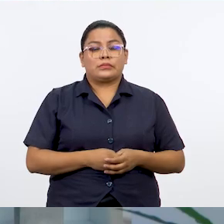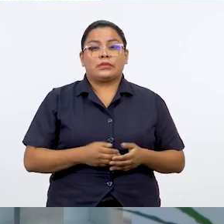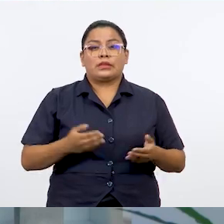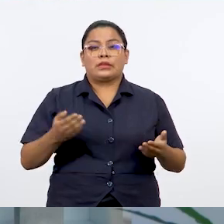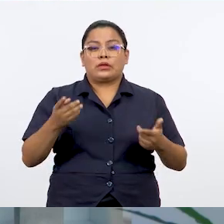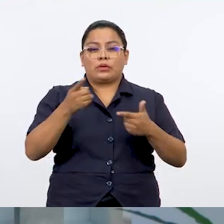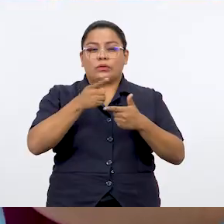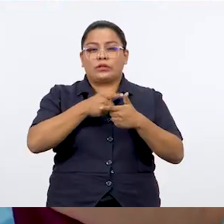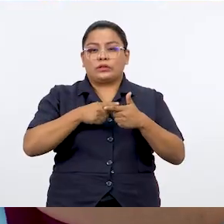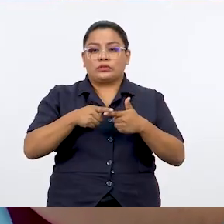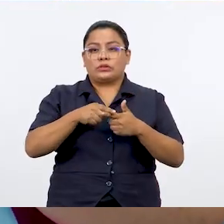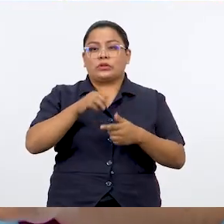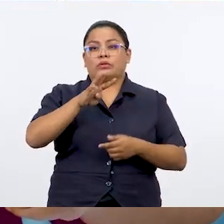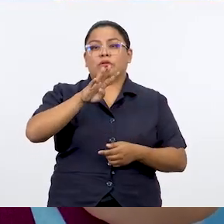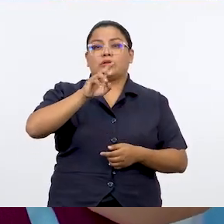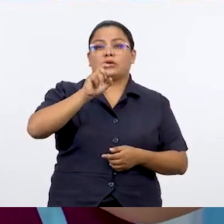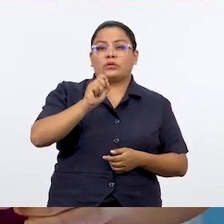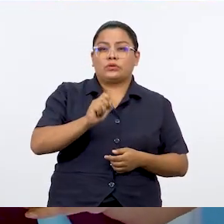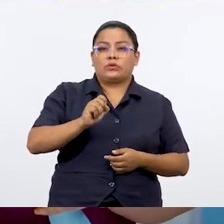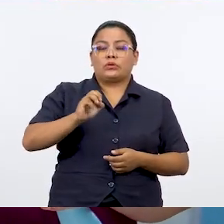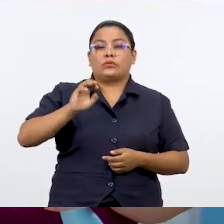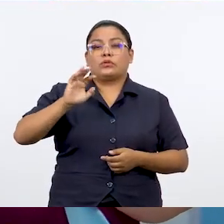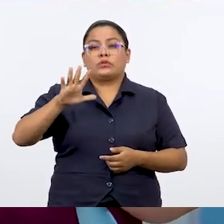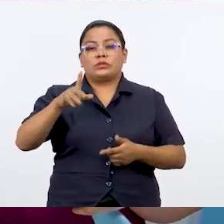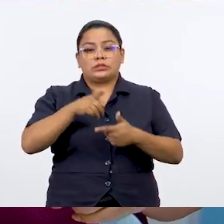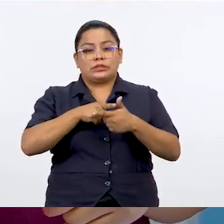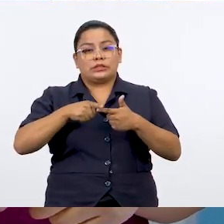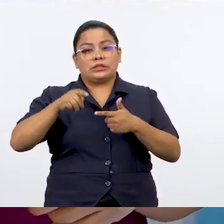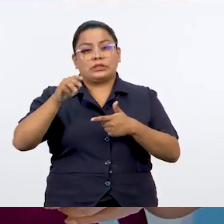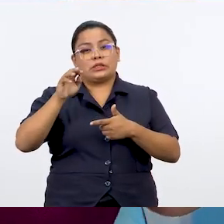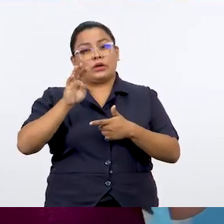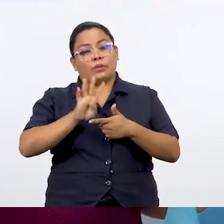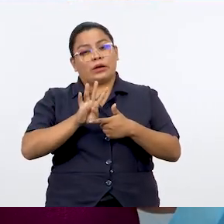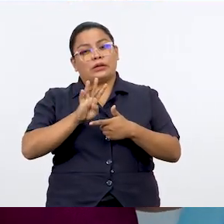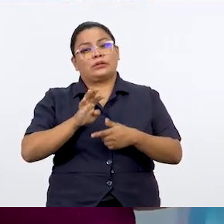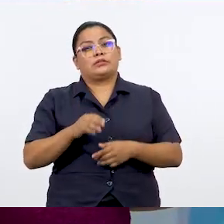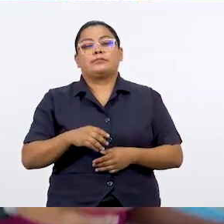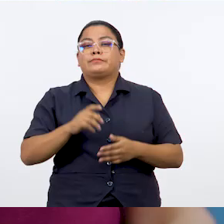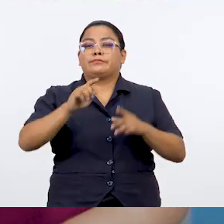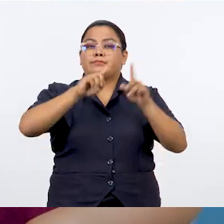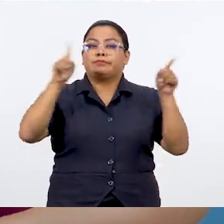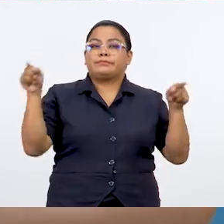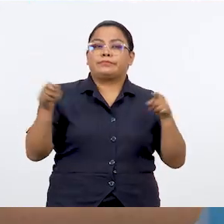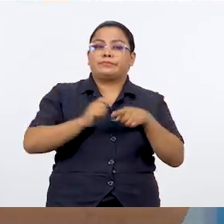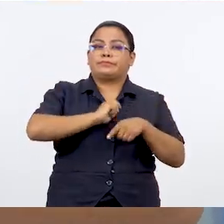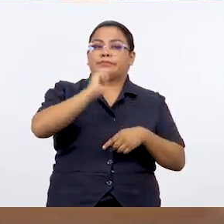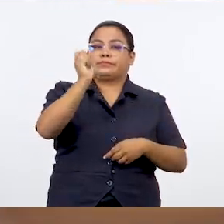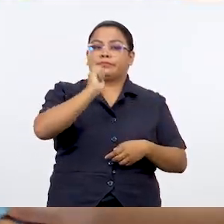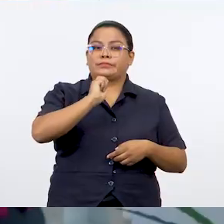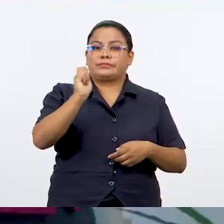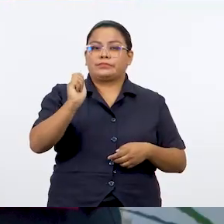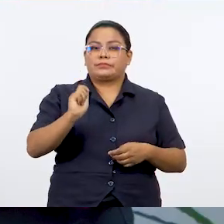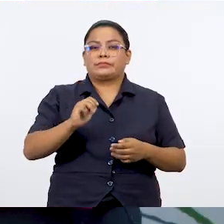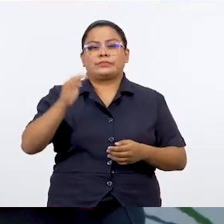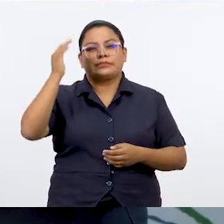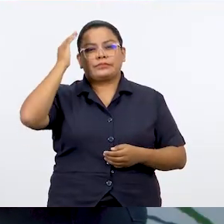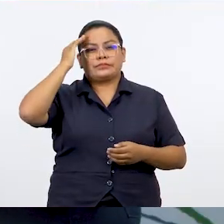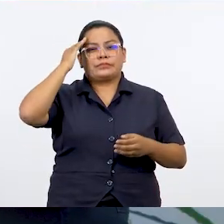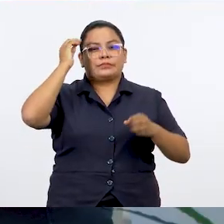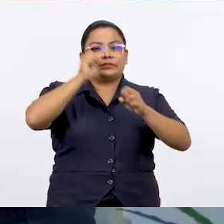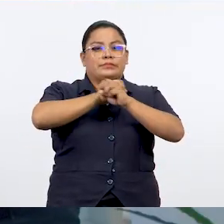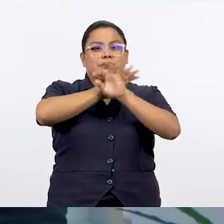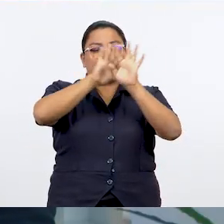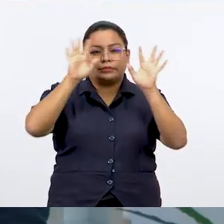es 41.5 entre 4. Así es, así que yo le escribo en la pizarra para que tengamos clara